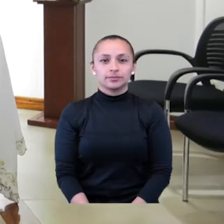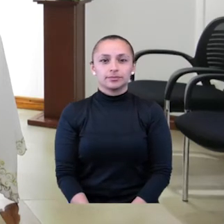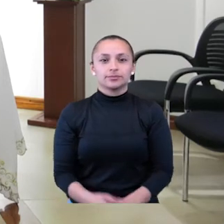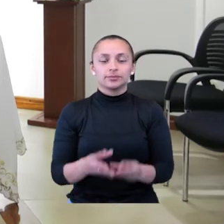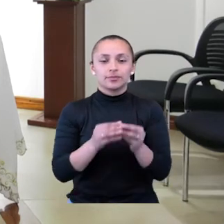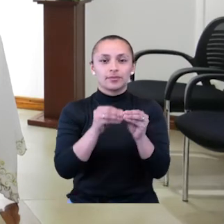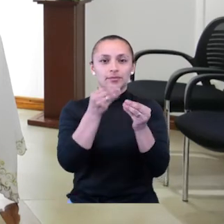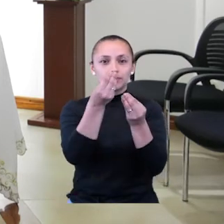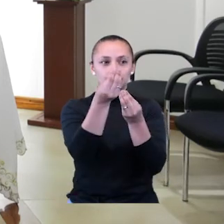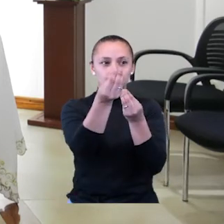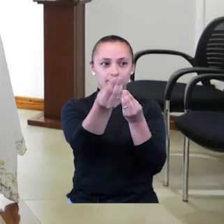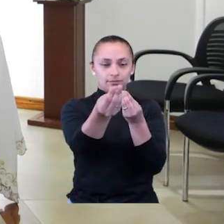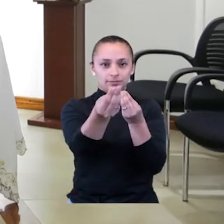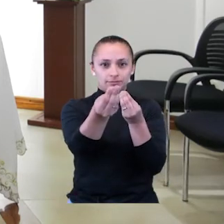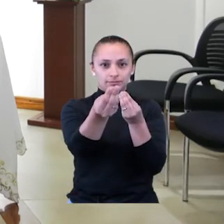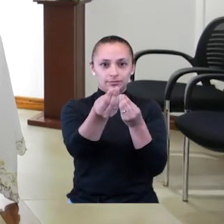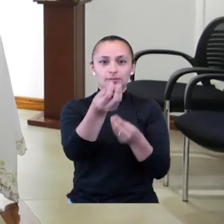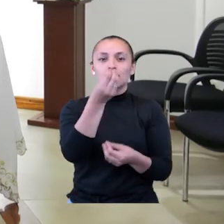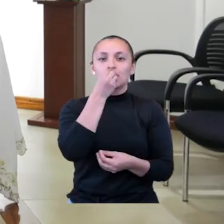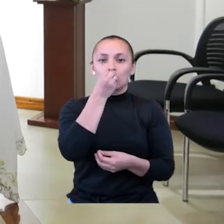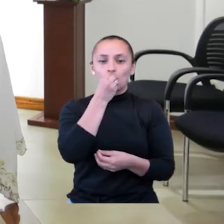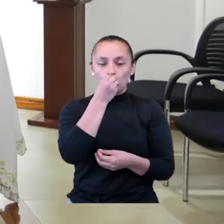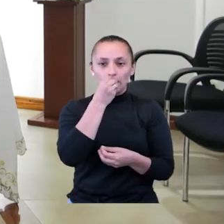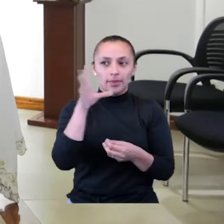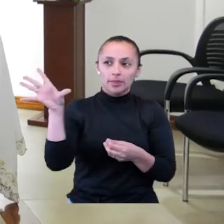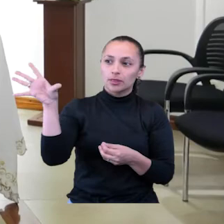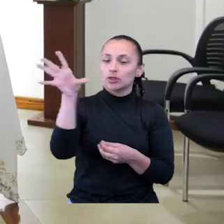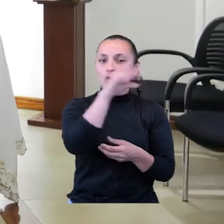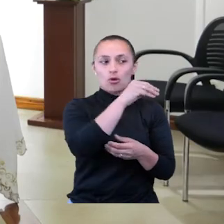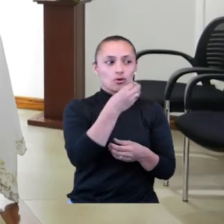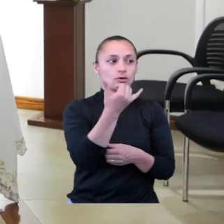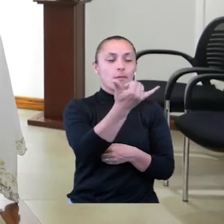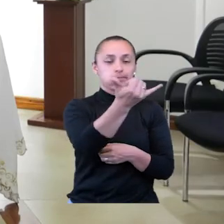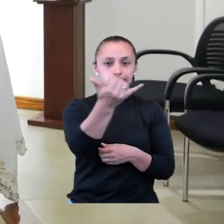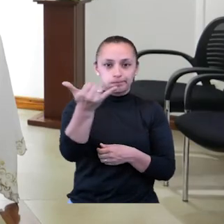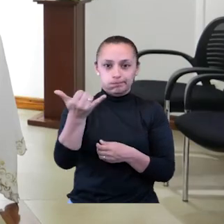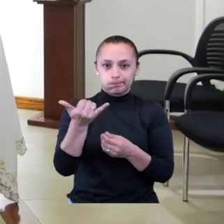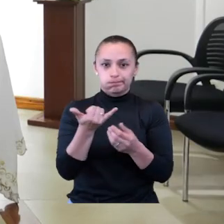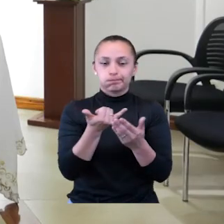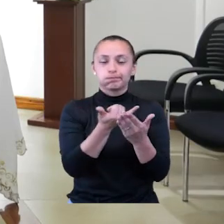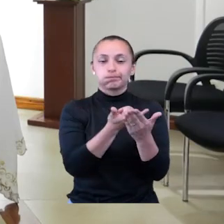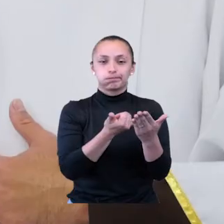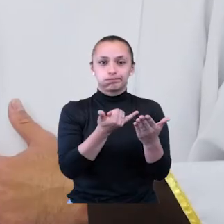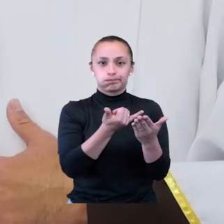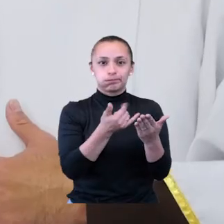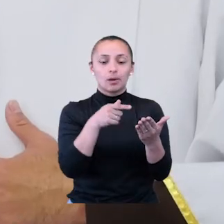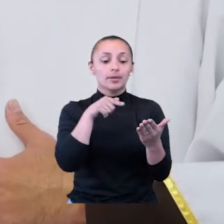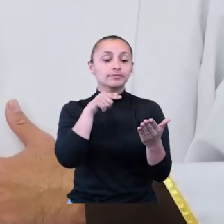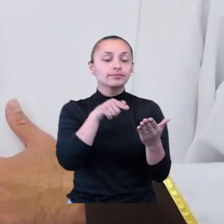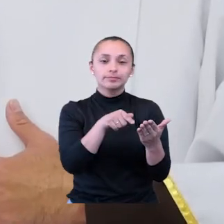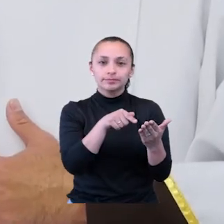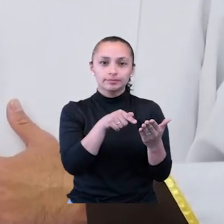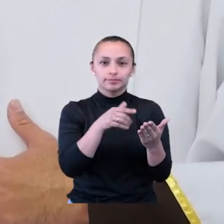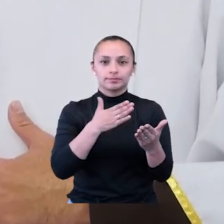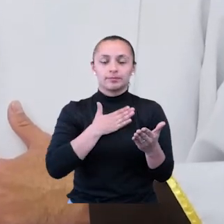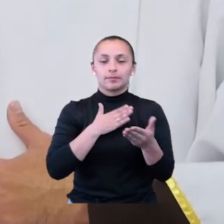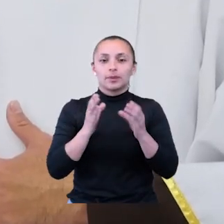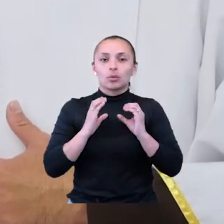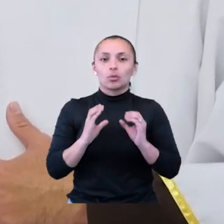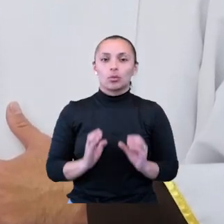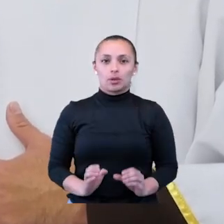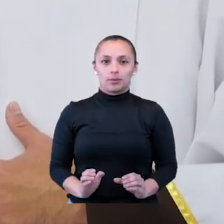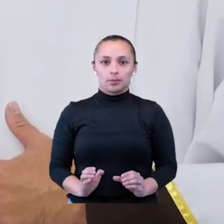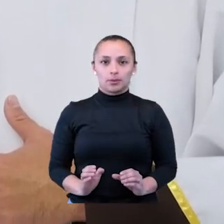tomen y coman todos porque esto es